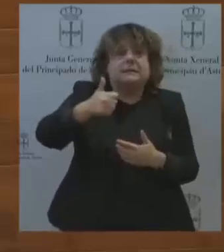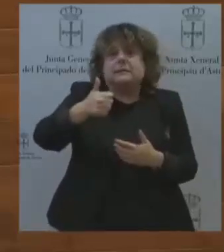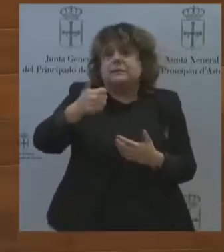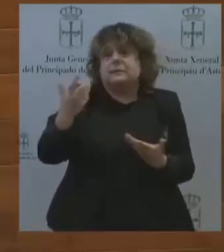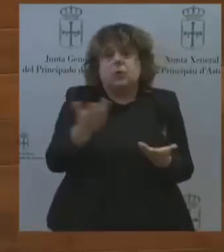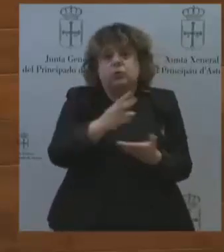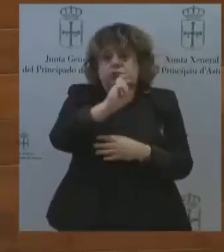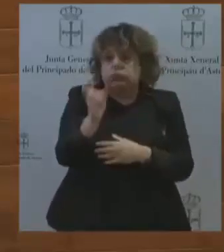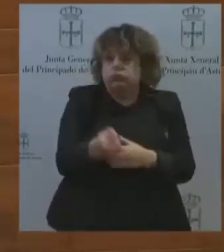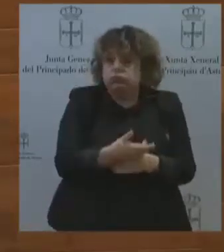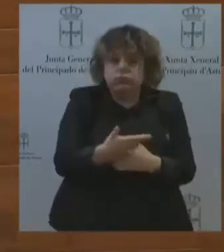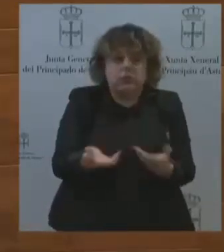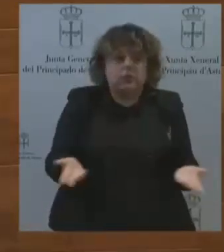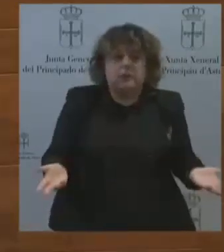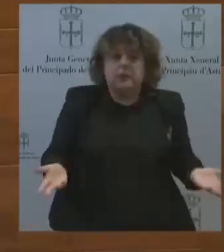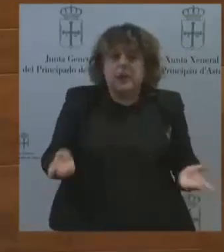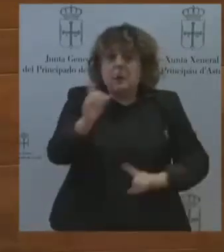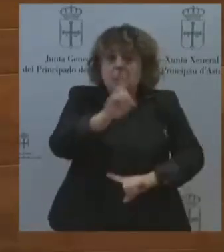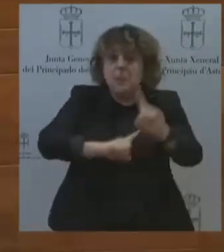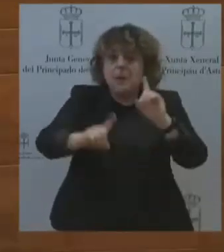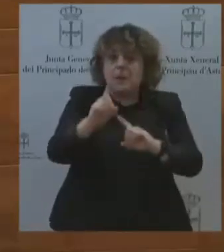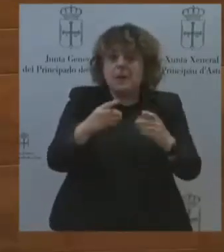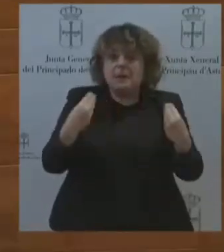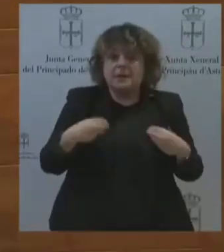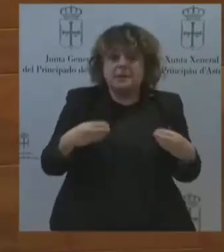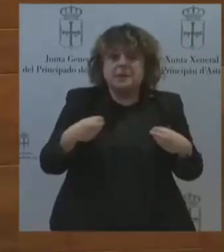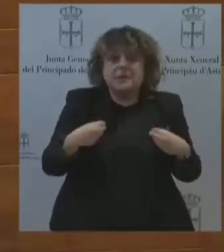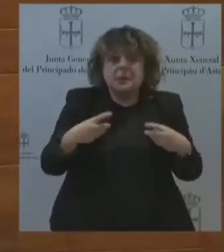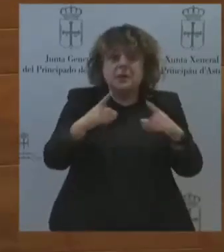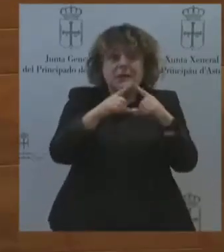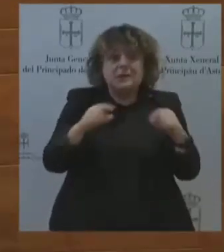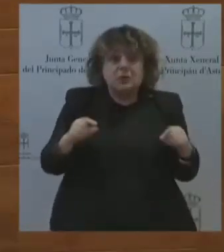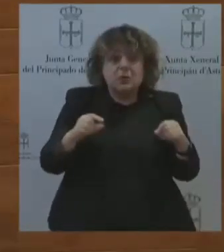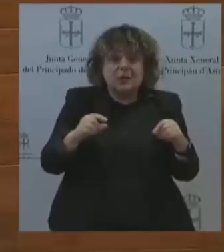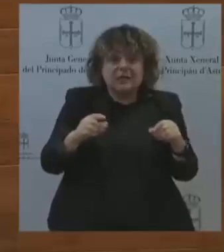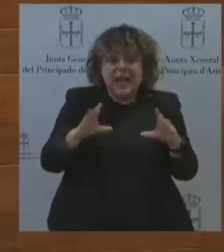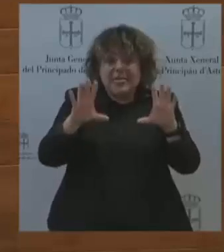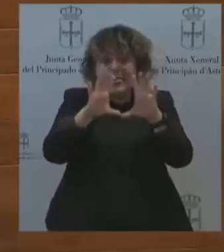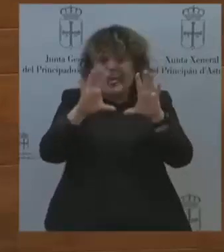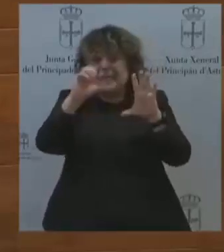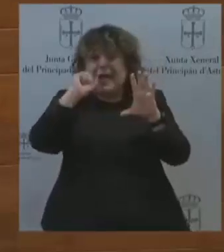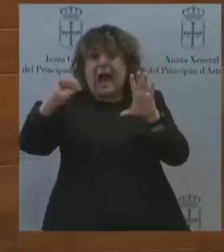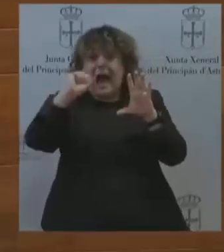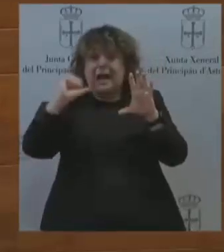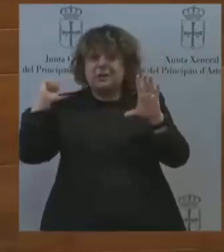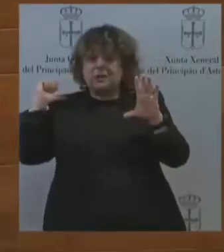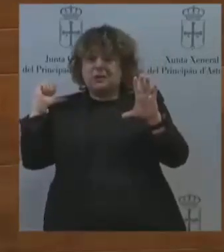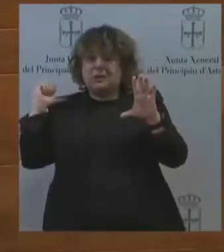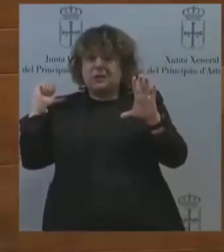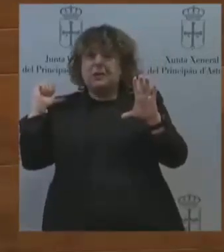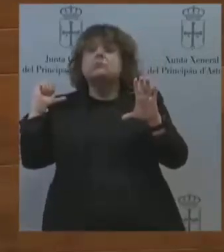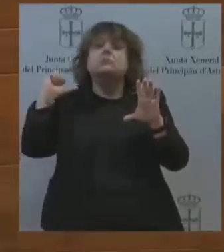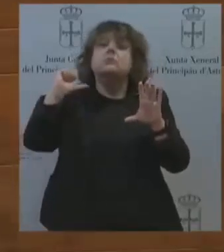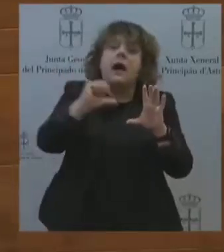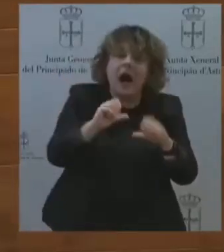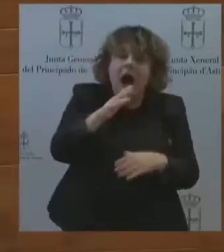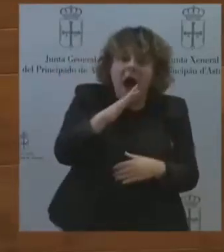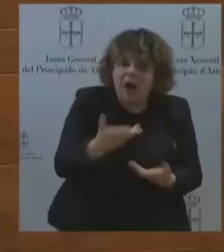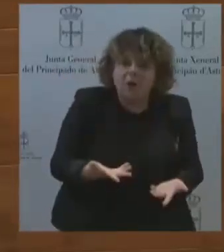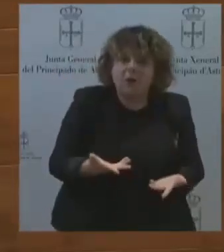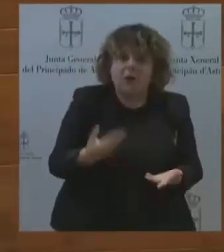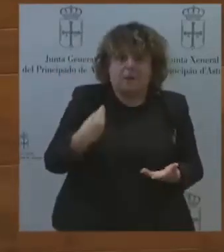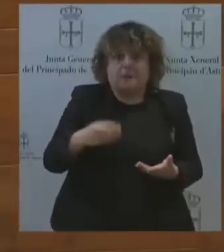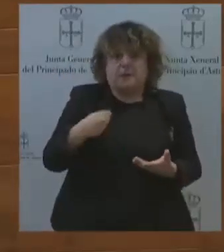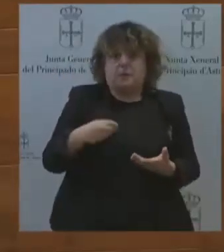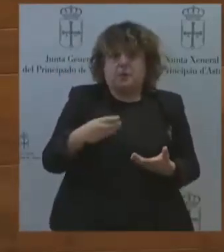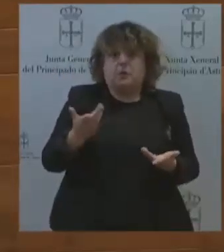que había en Asturias hace más de una década, y si me apura, los mismos problemas que tenía ya el señor Areces. Y ojo, señor Barbón, que hace una década